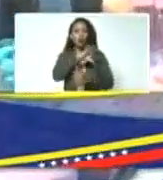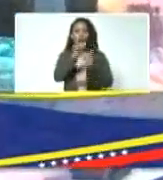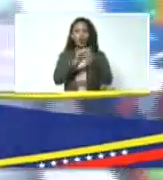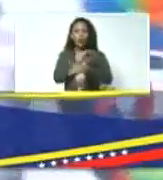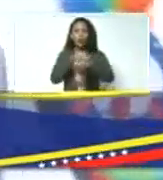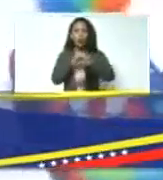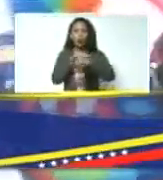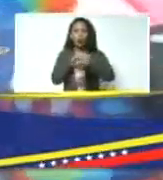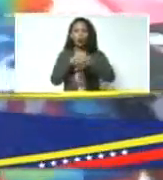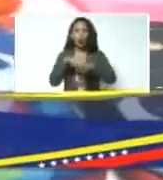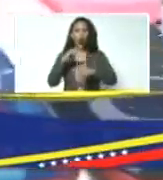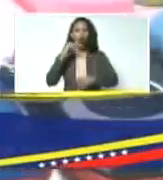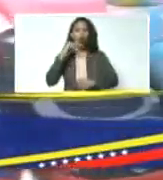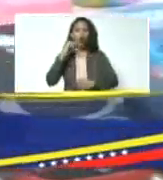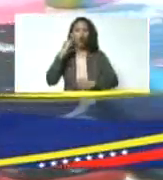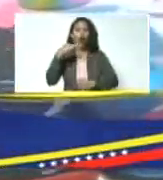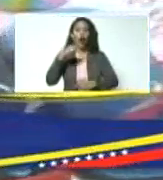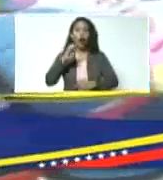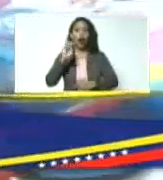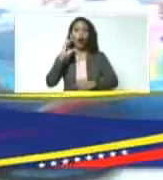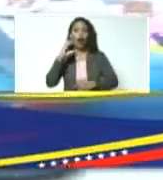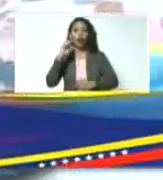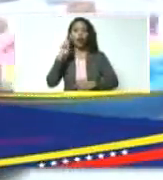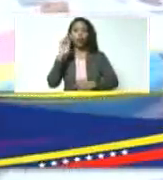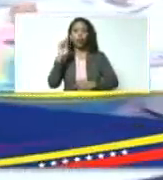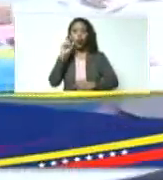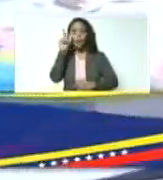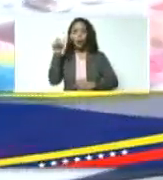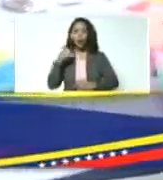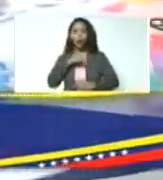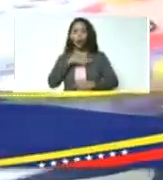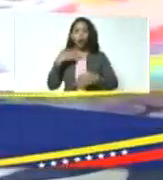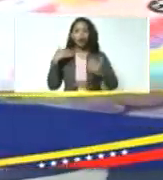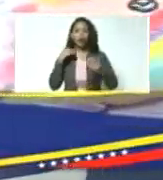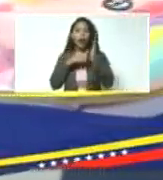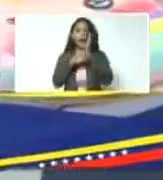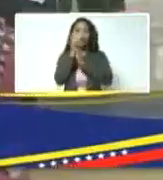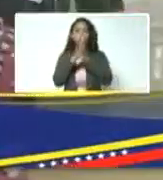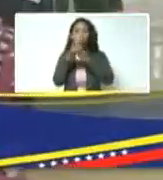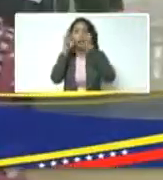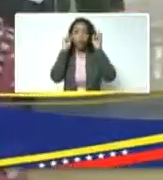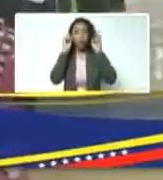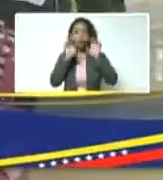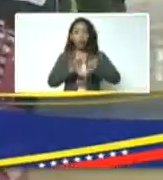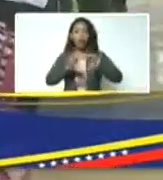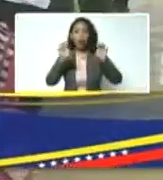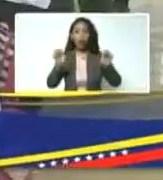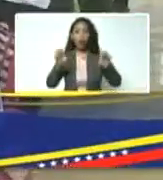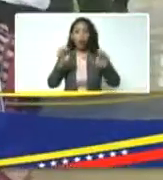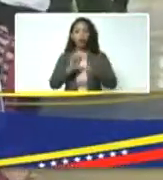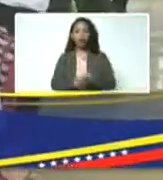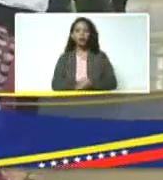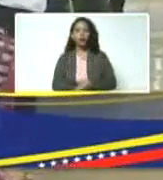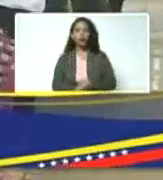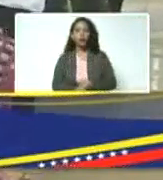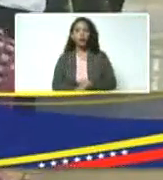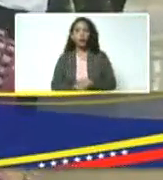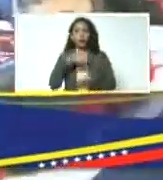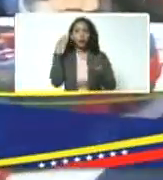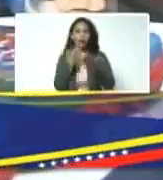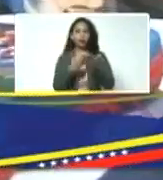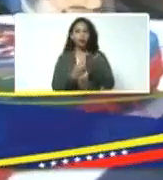viceministro Héctor Silva, de igual manera nuestros emprendedores del sector escolar, pueda, por supuesto, también mostrarle